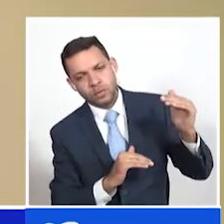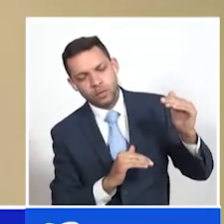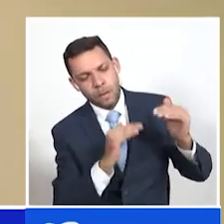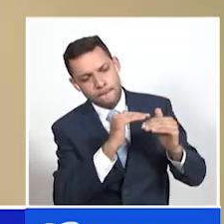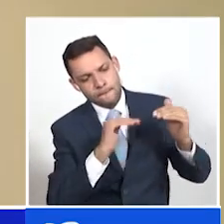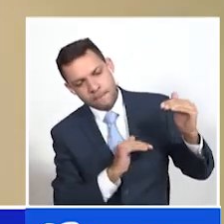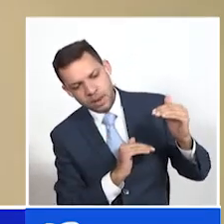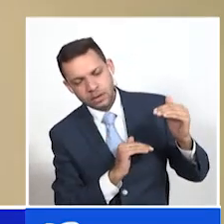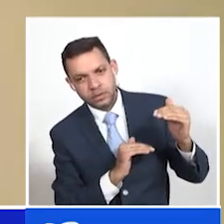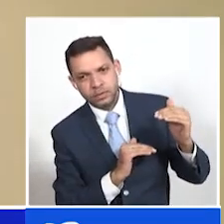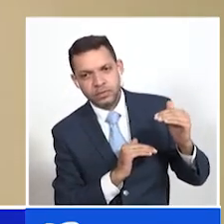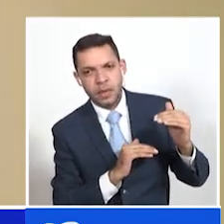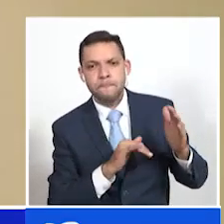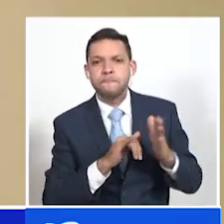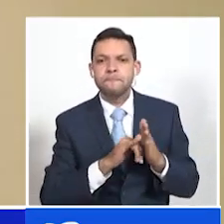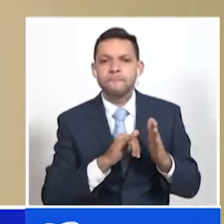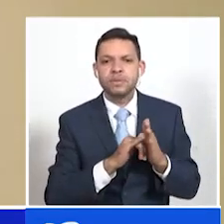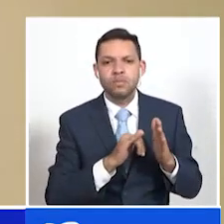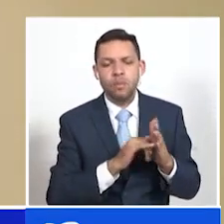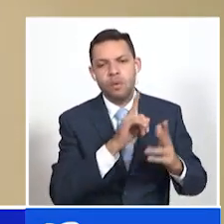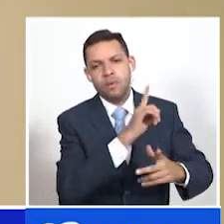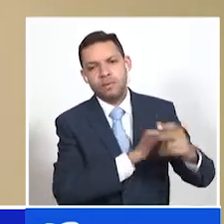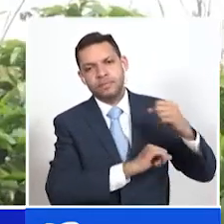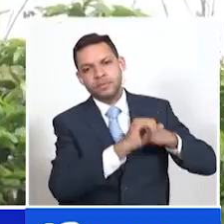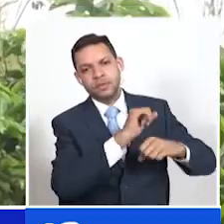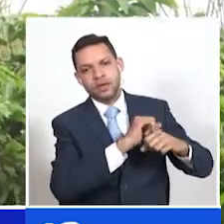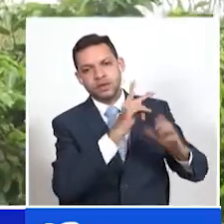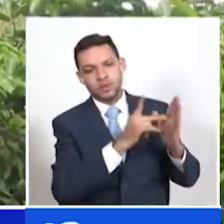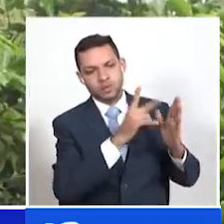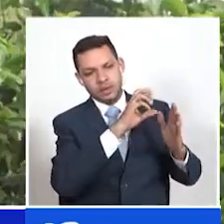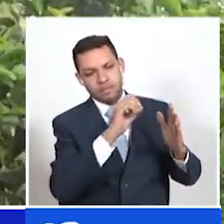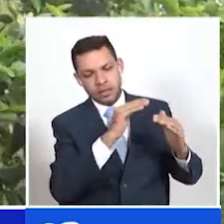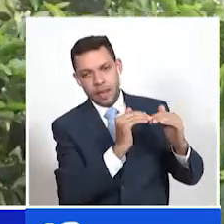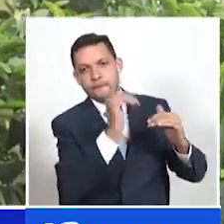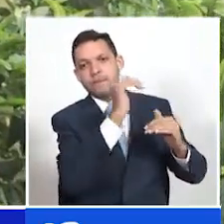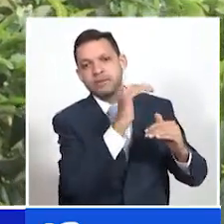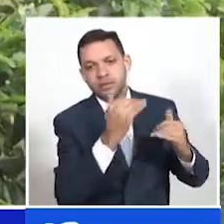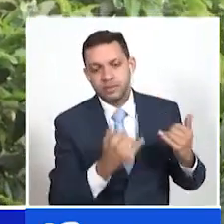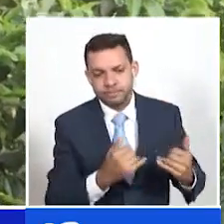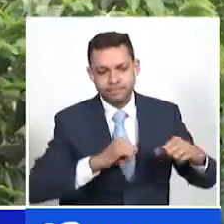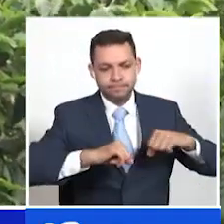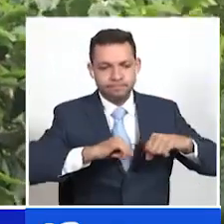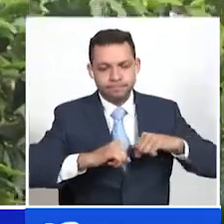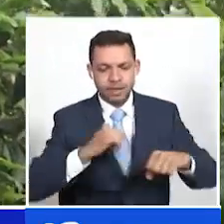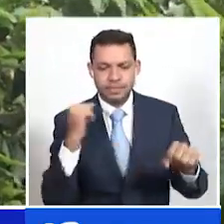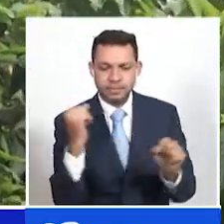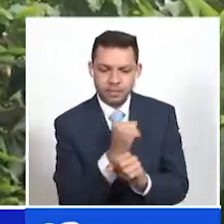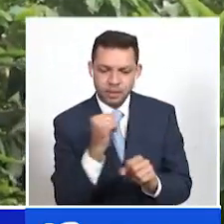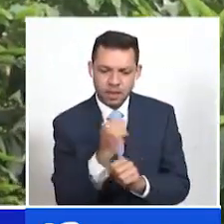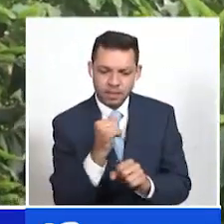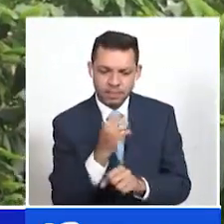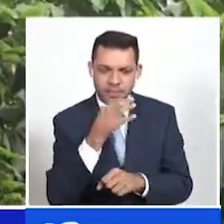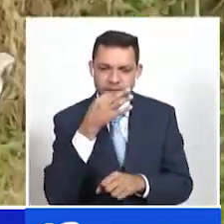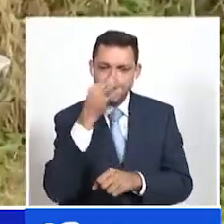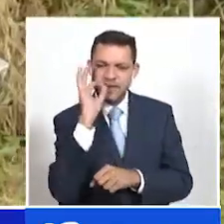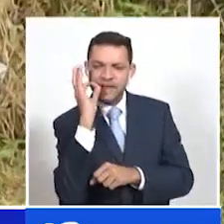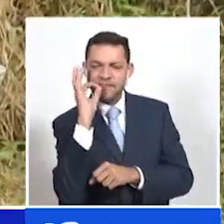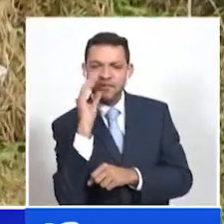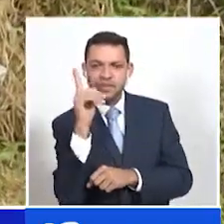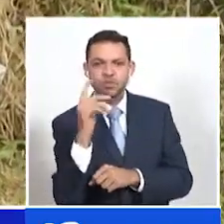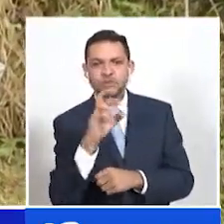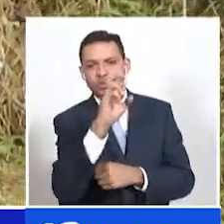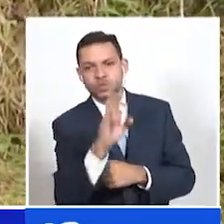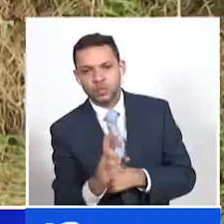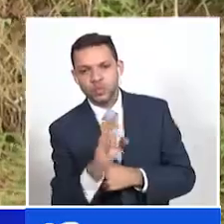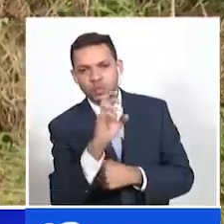el mismo ejercicio hecho en el año 2020. La mano de obra local para estos meses del año se desplaza hacia el sur del país. Por